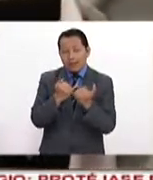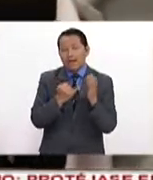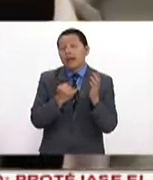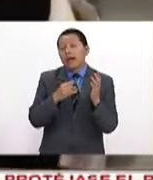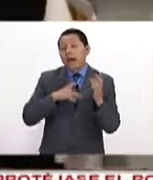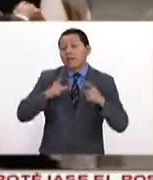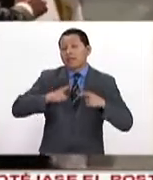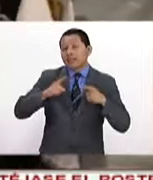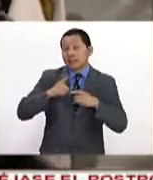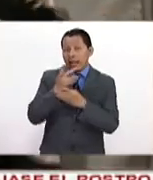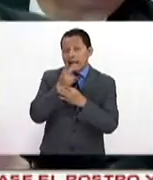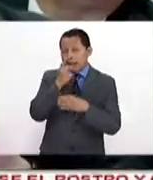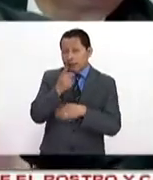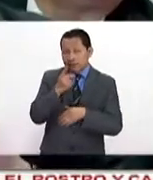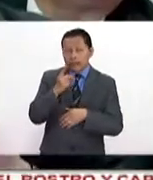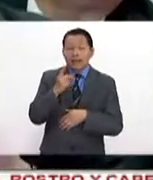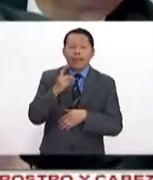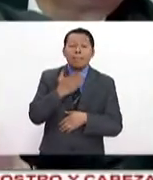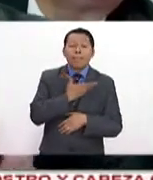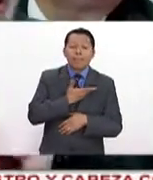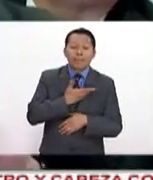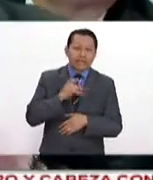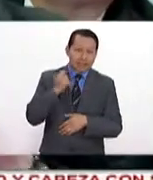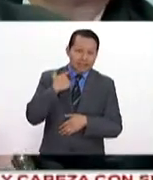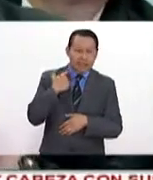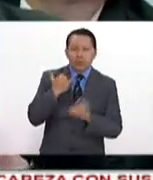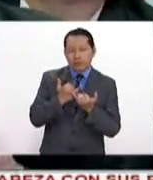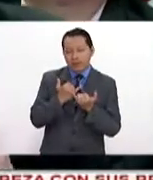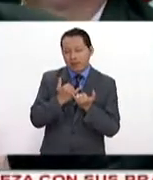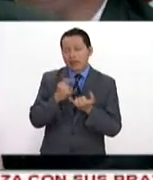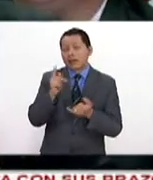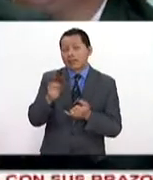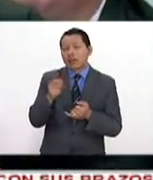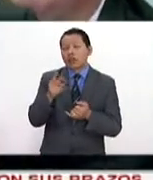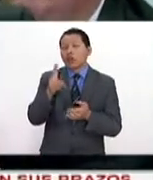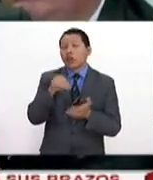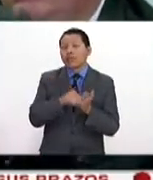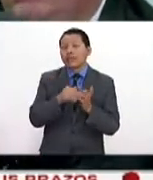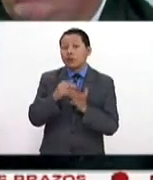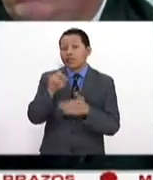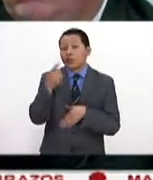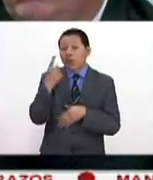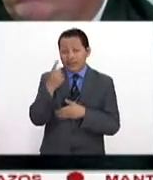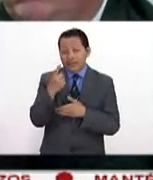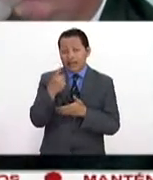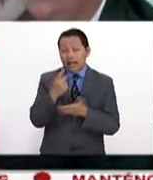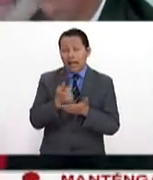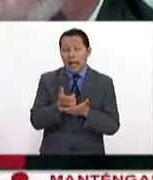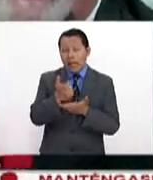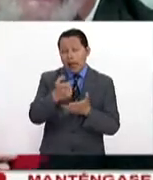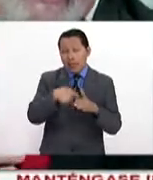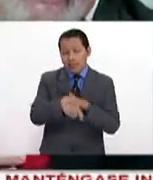que el presidente y el exministro recibieron cerca de 2 millones de dólares por